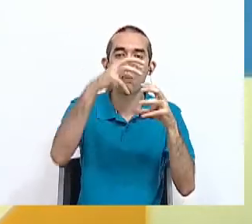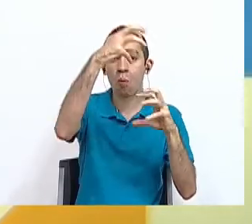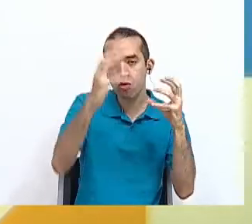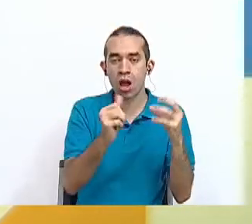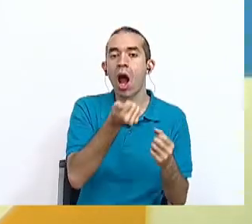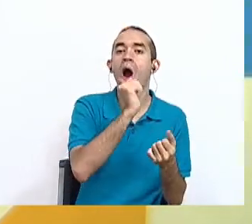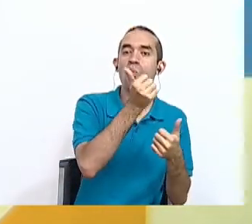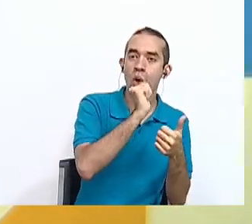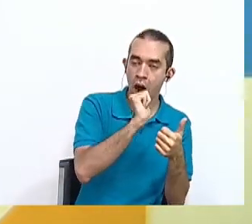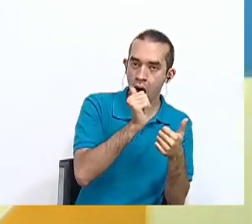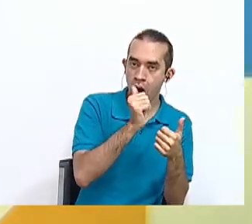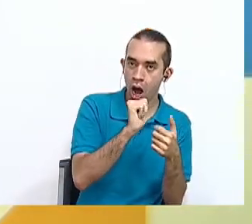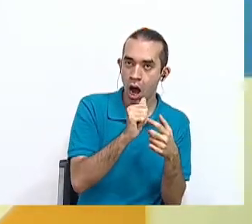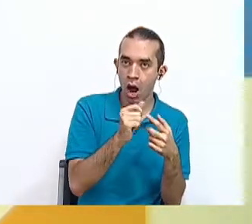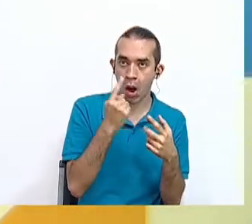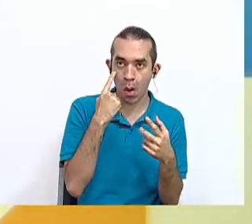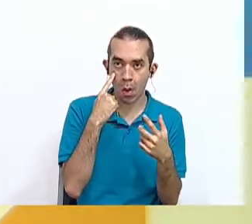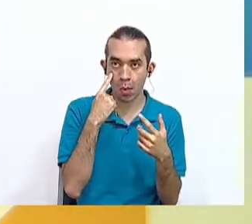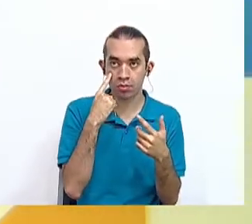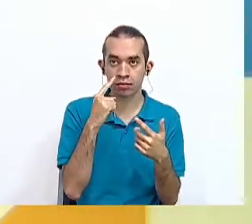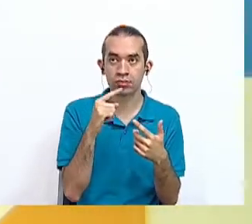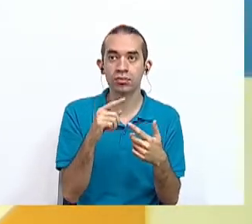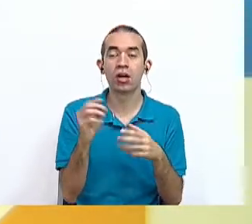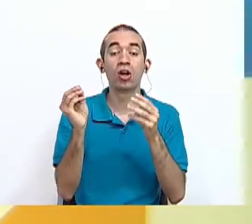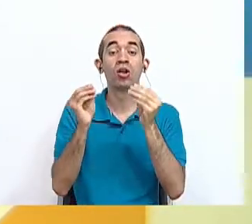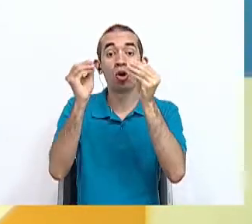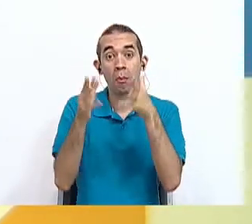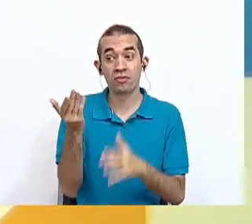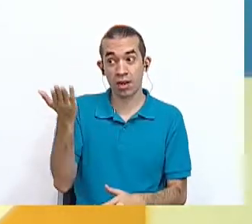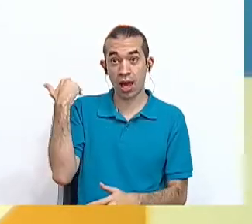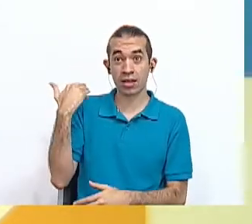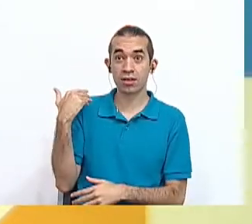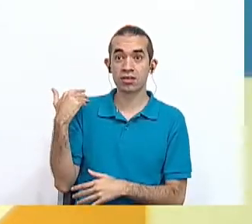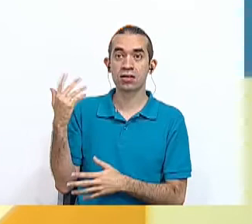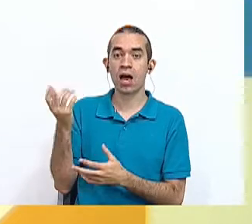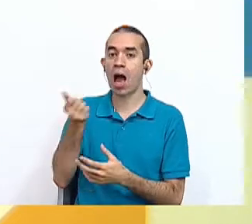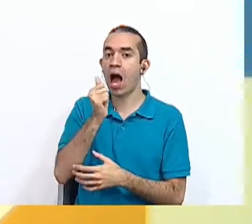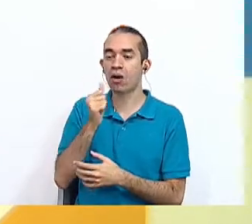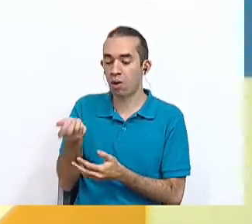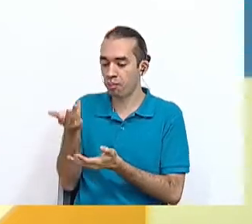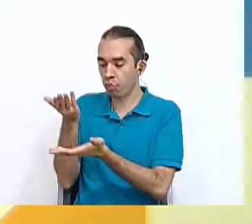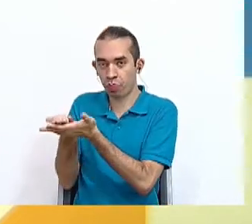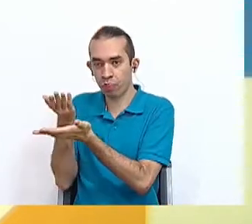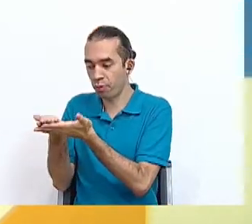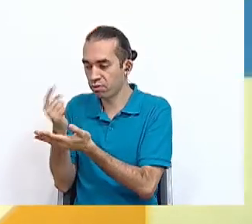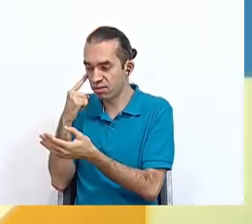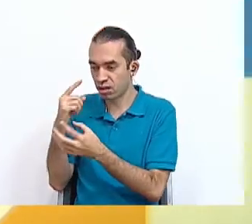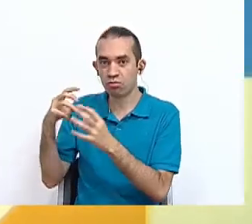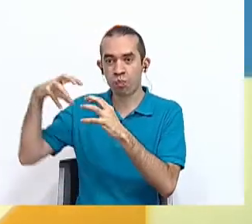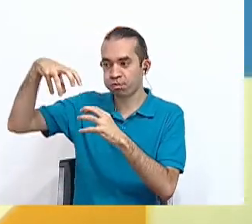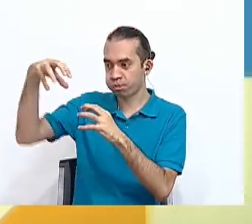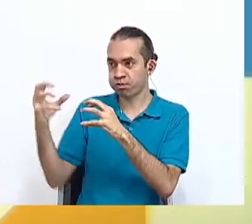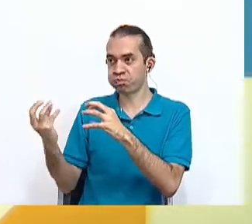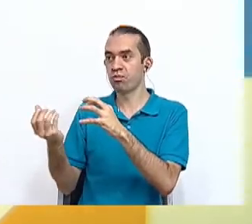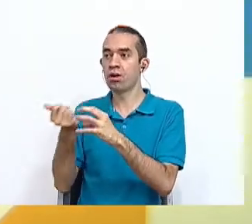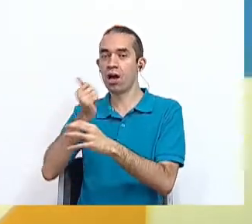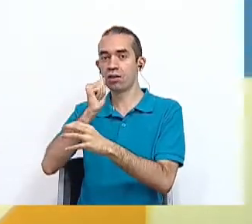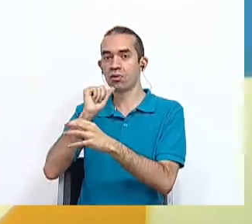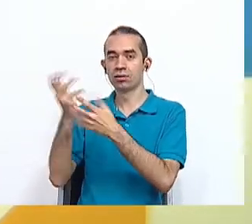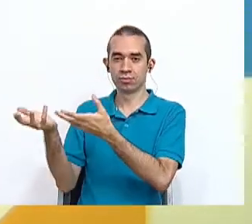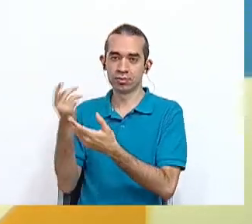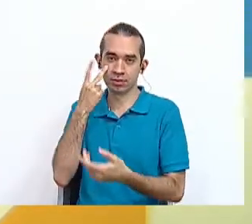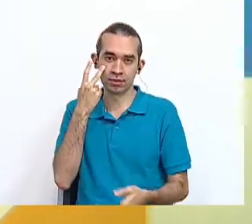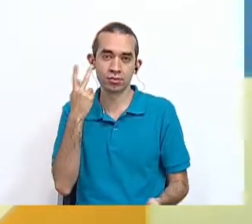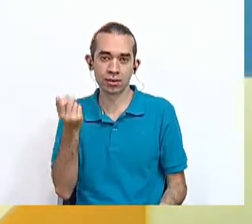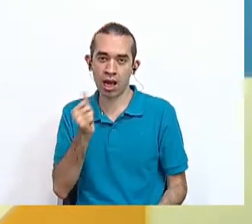de agua. Por acá, la profe que me antecedió dejó un poquito de agua acá en la mesa. ¿Vieron? Estas son las